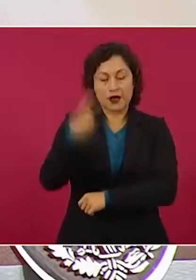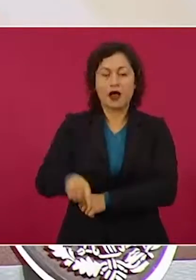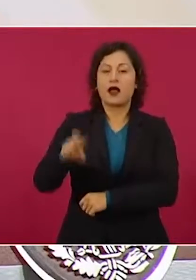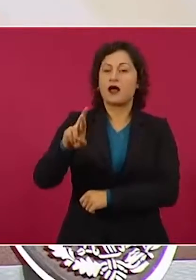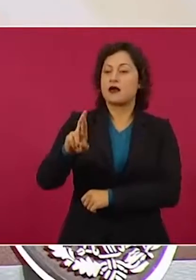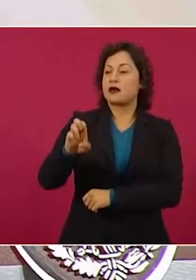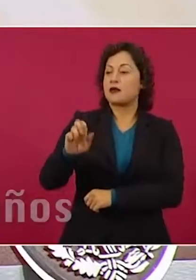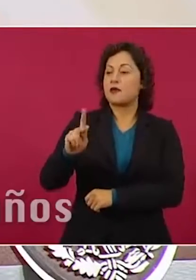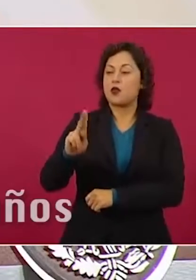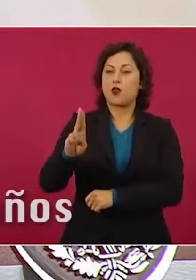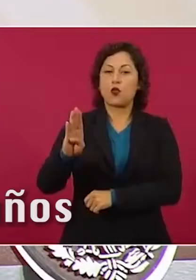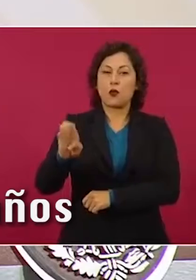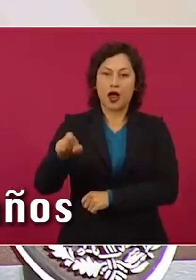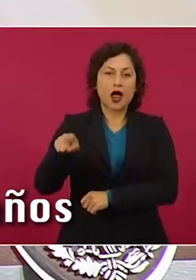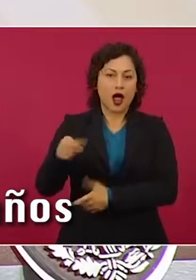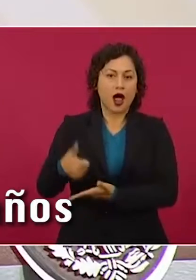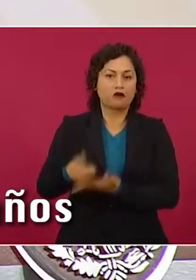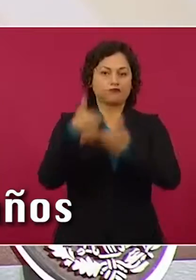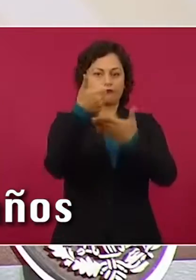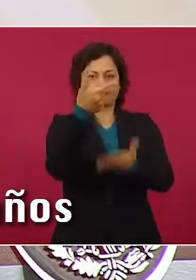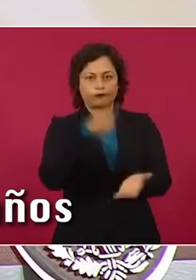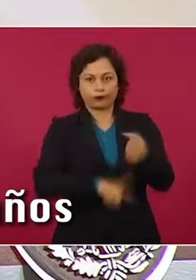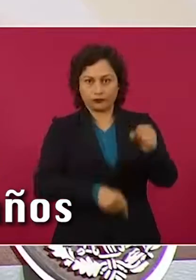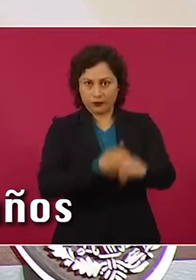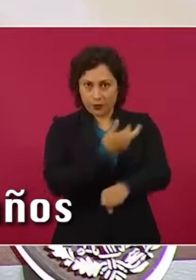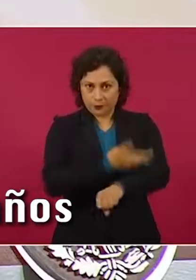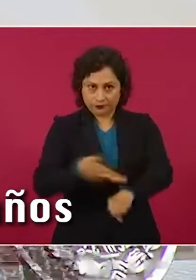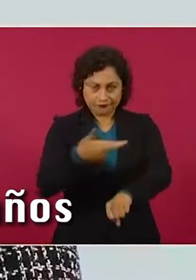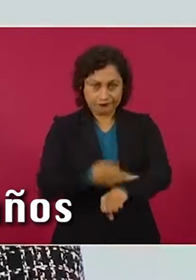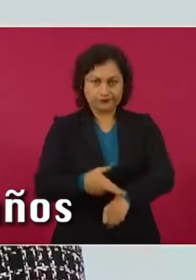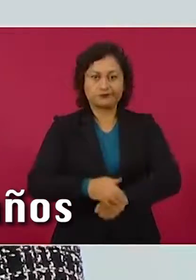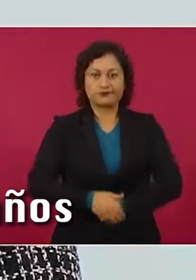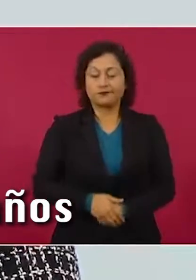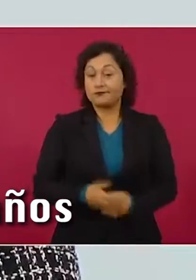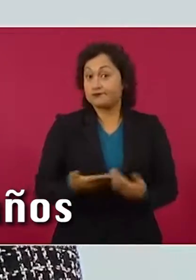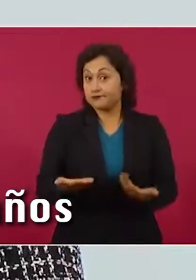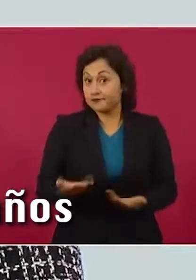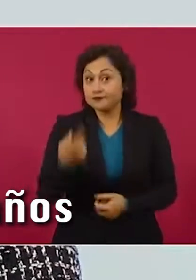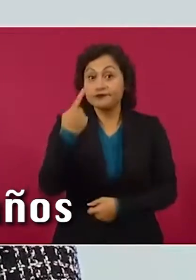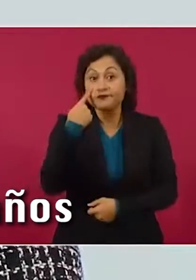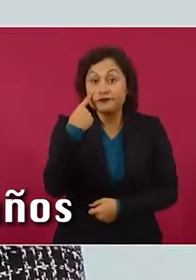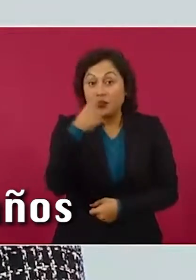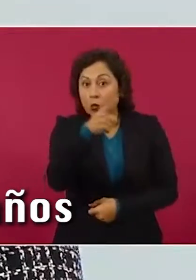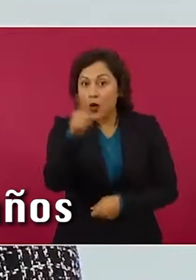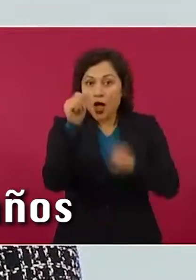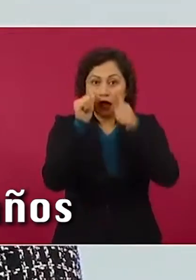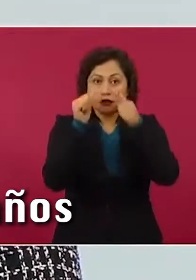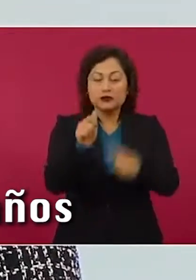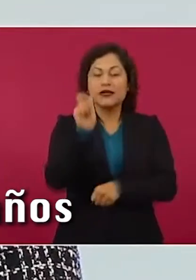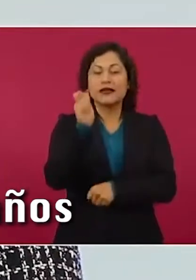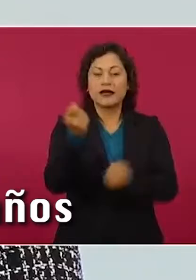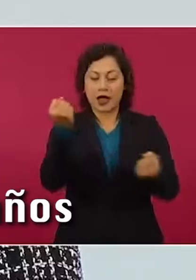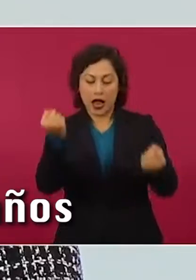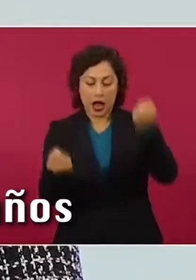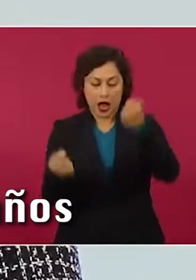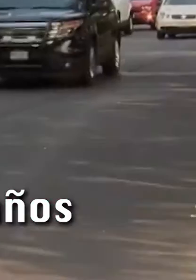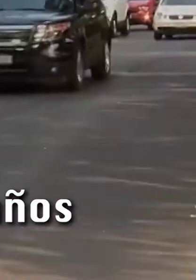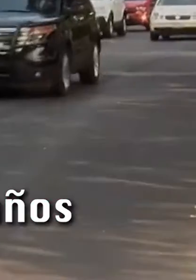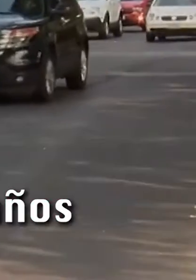REPUVE. Y muy importante, solo será para autos cuyos modelos